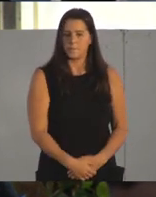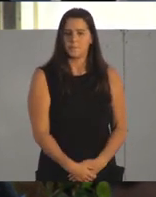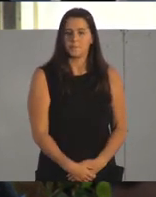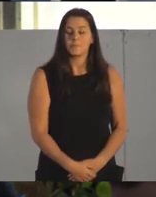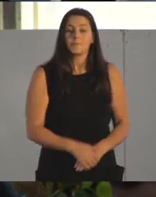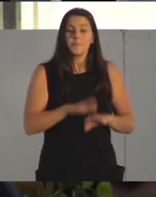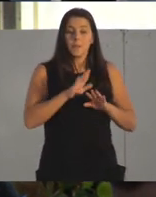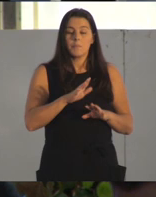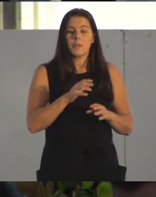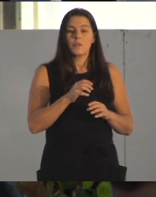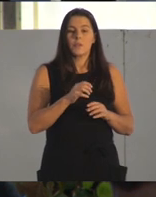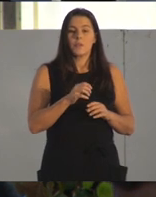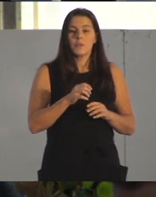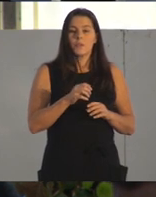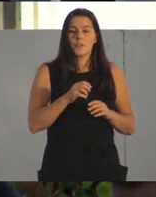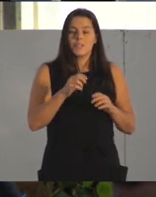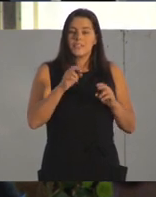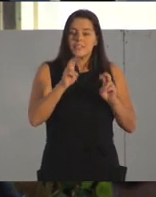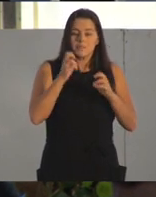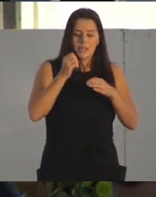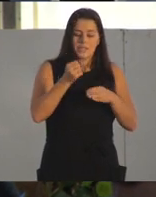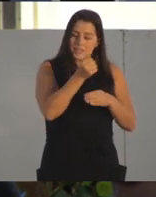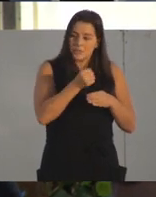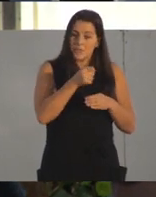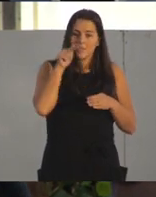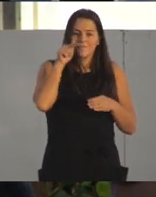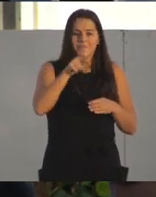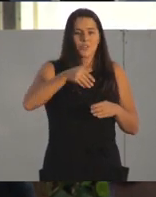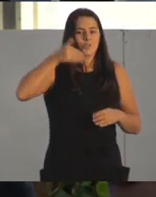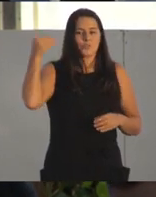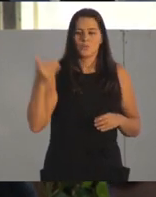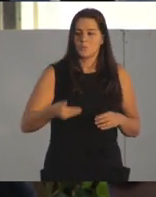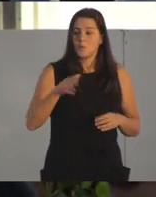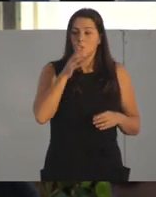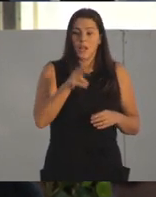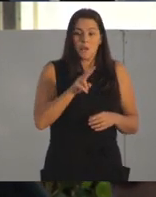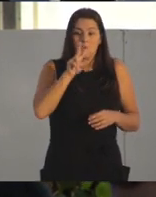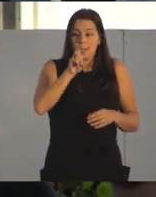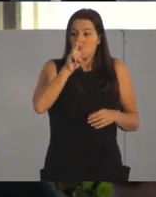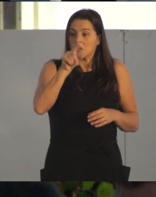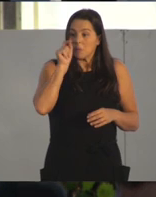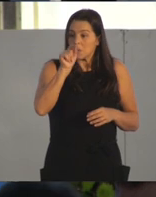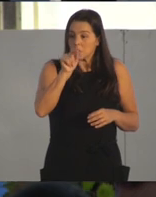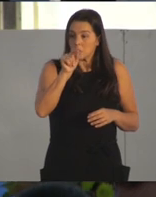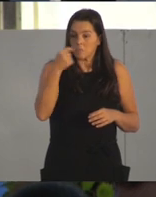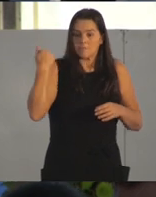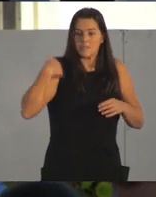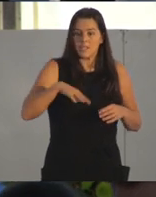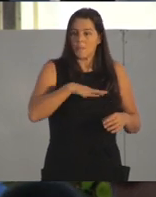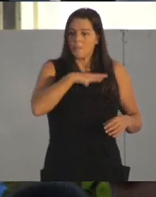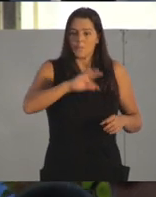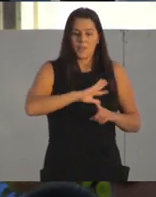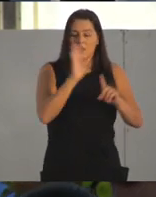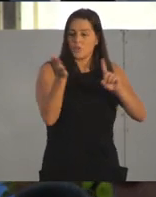Pero desde el punto de vista de los texturizados es importantísima, porque en cuestión de minutos podemos tener